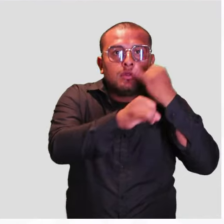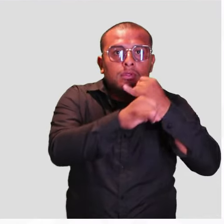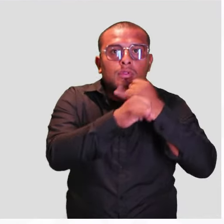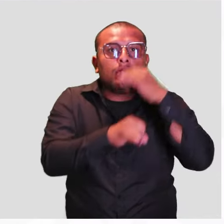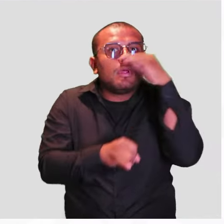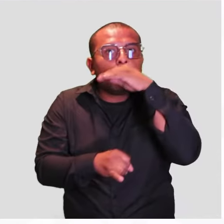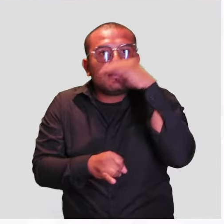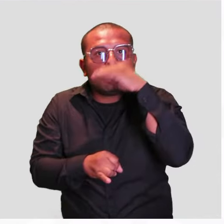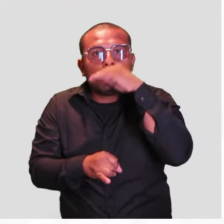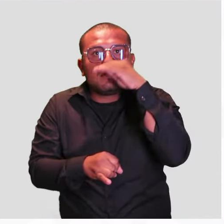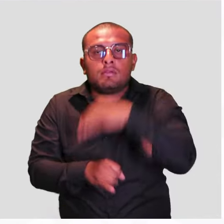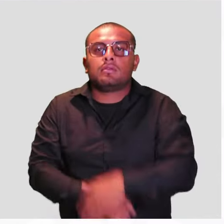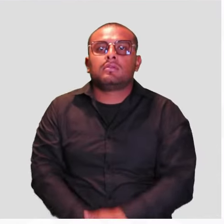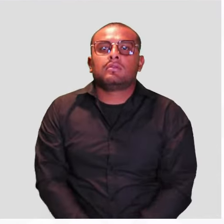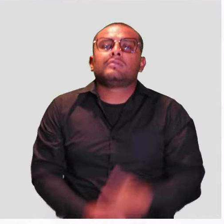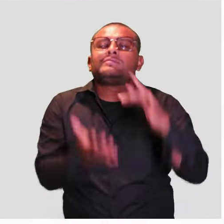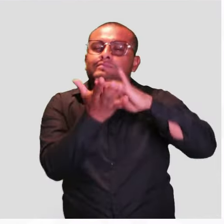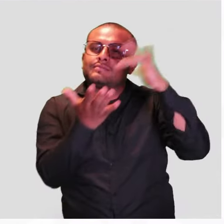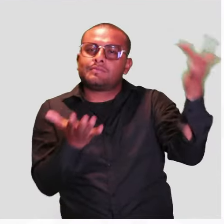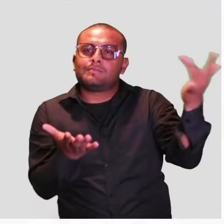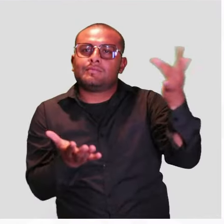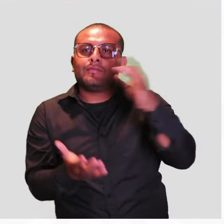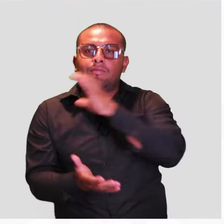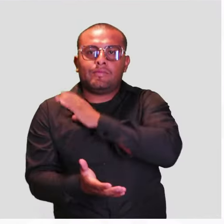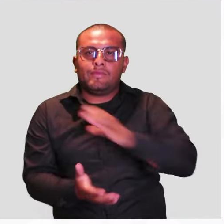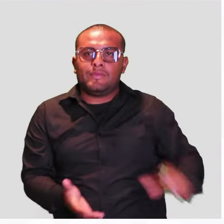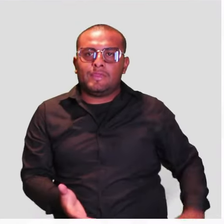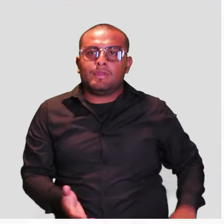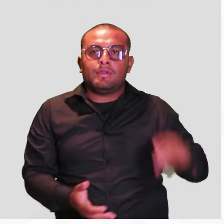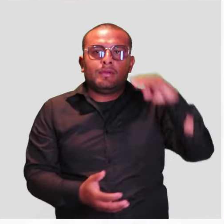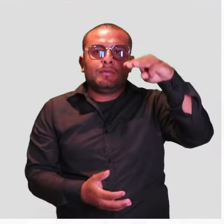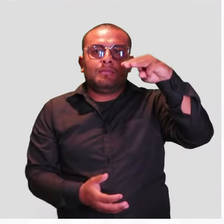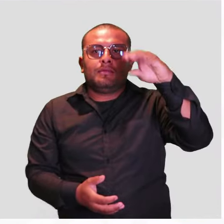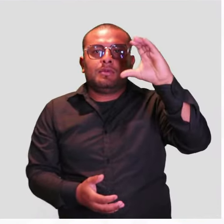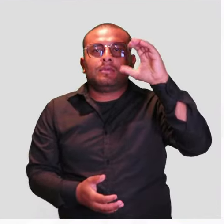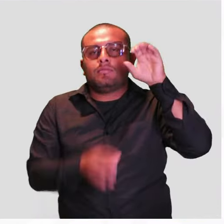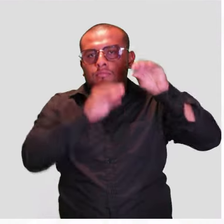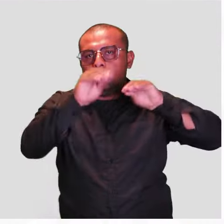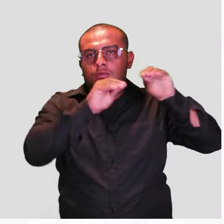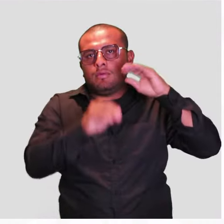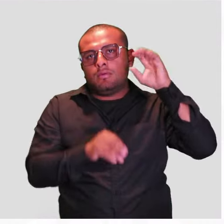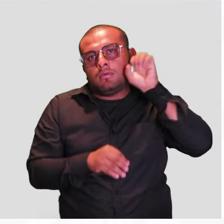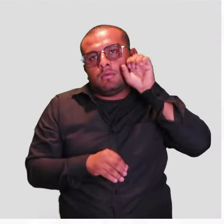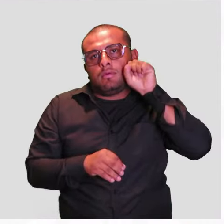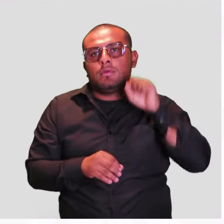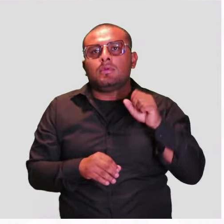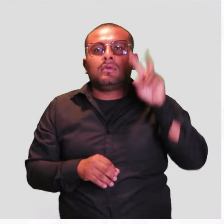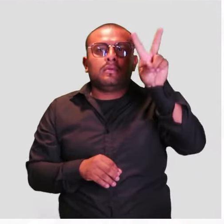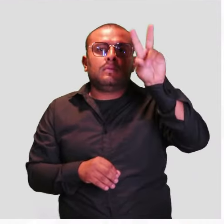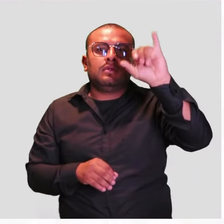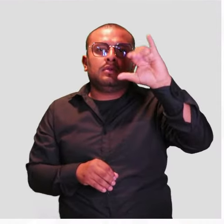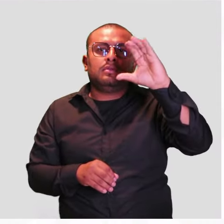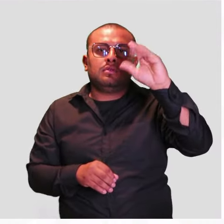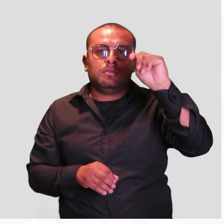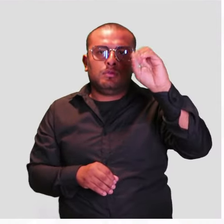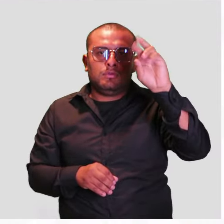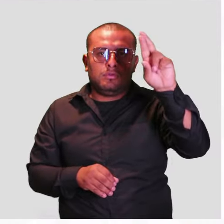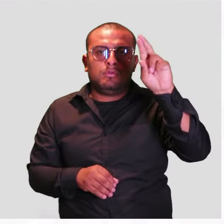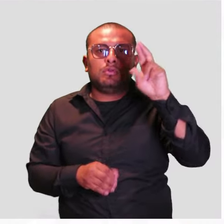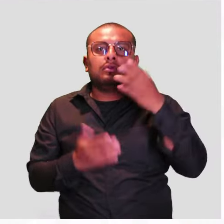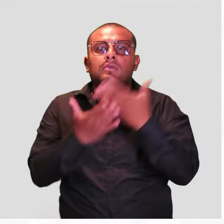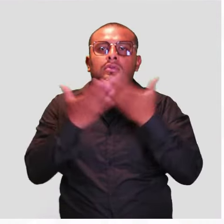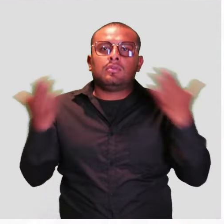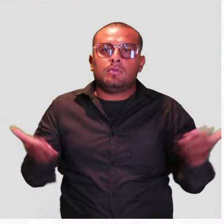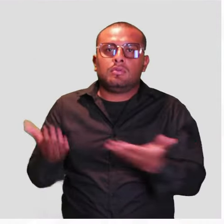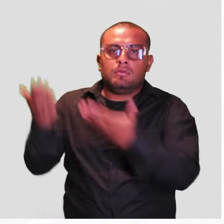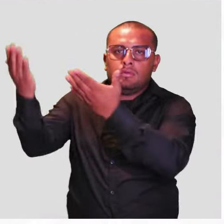Gracias, candidato Víctor Manuel Rocha Basurto, de Movimiento Ciudadano. Continuamos con el candidato Juan Alvarado, por los partidos Morena,